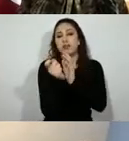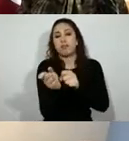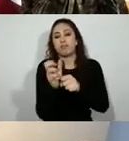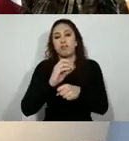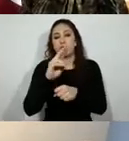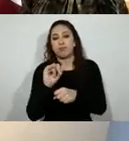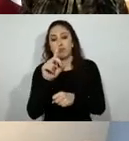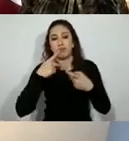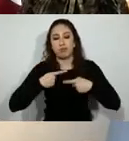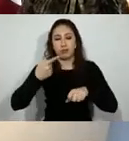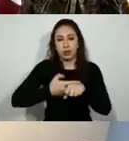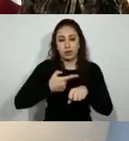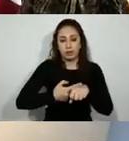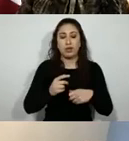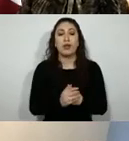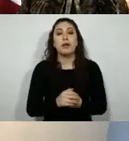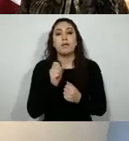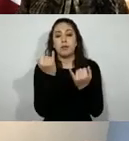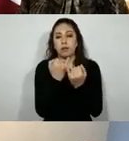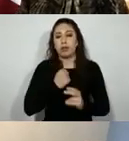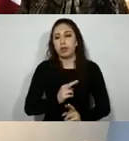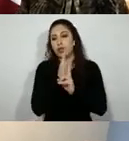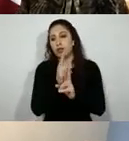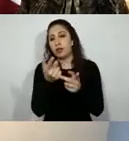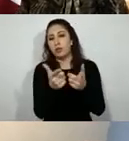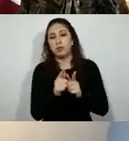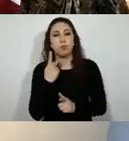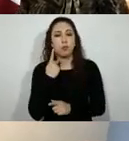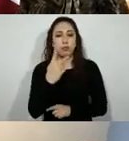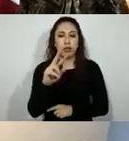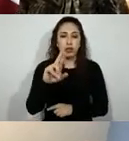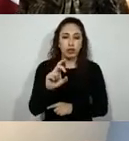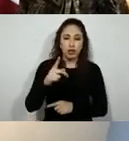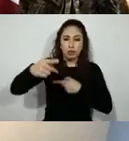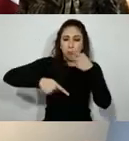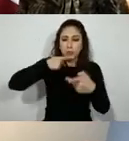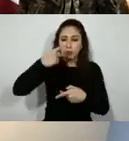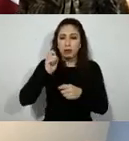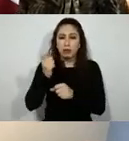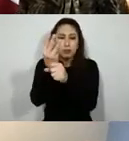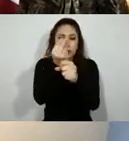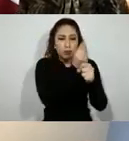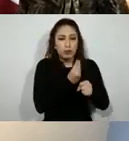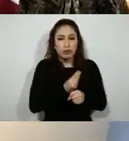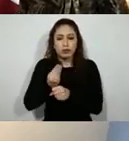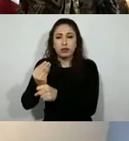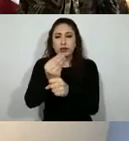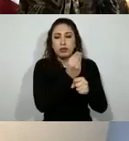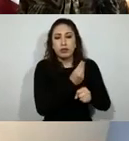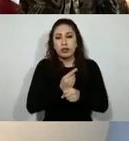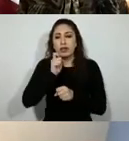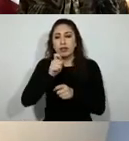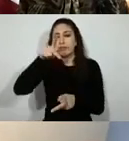También para responder a los legisladores del PRD en torno a las obras que fueron afectadas por la reducción